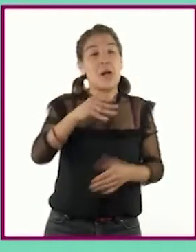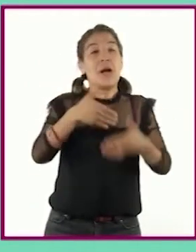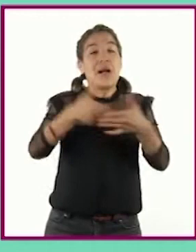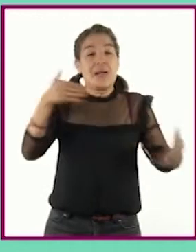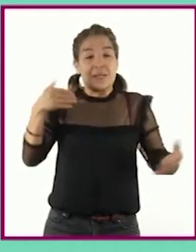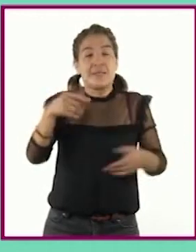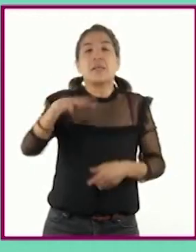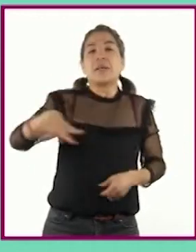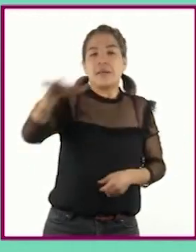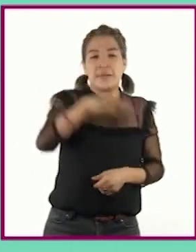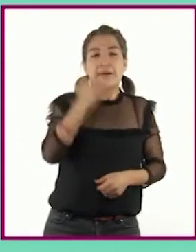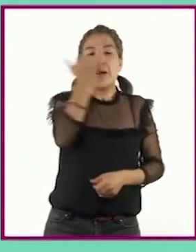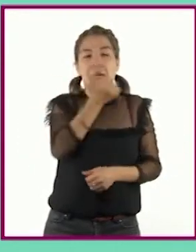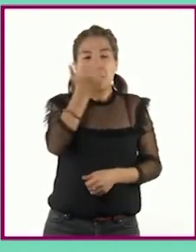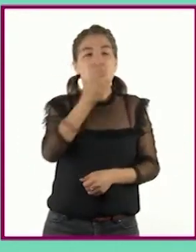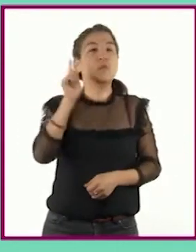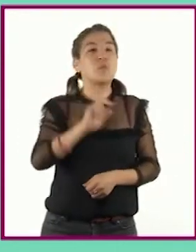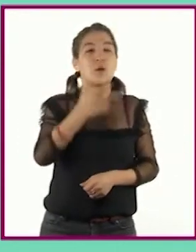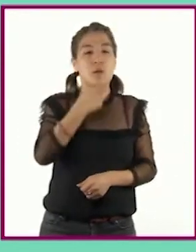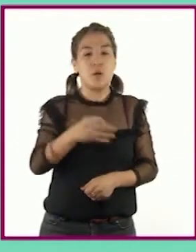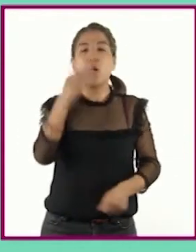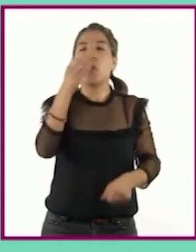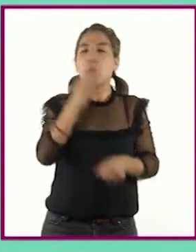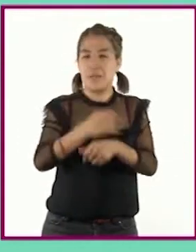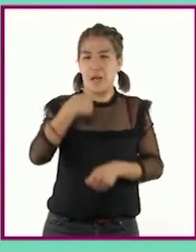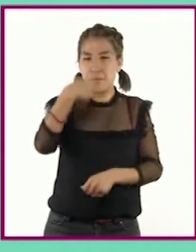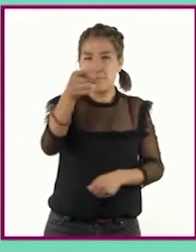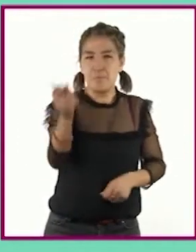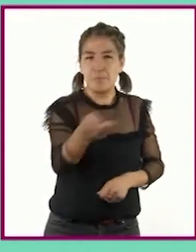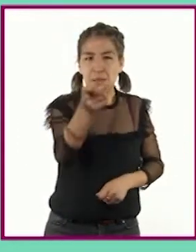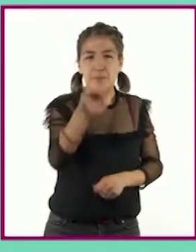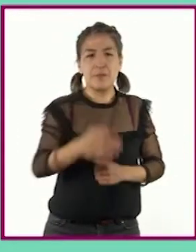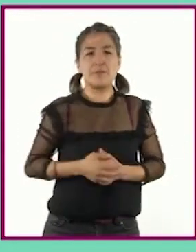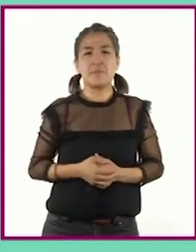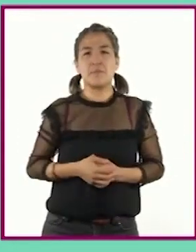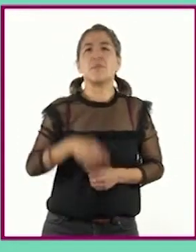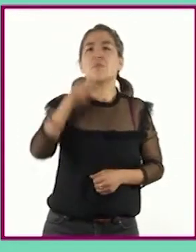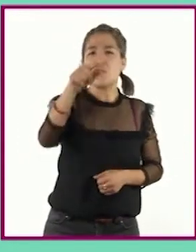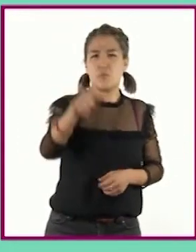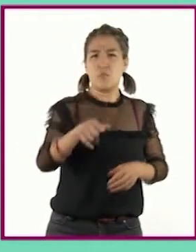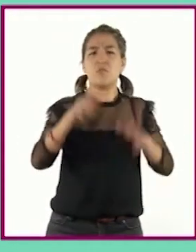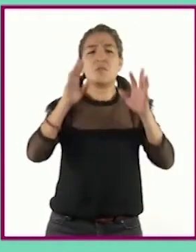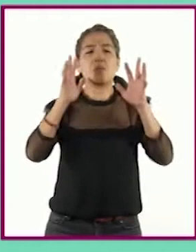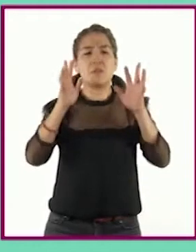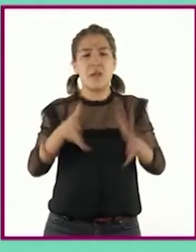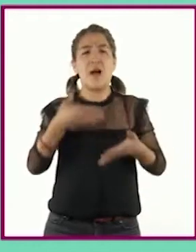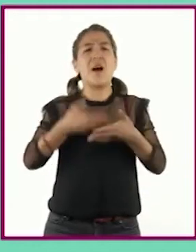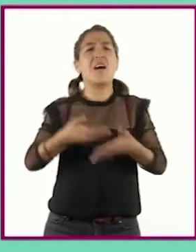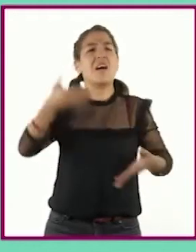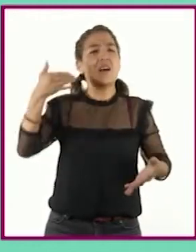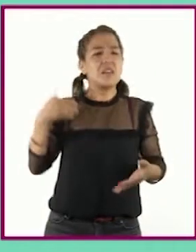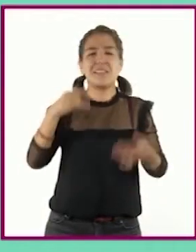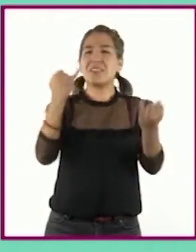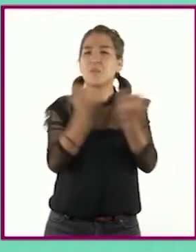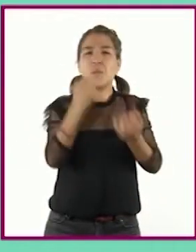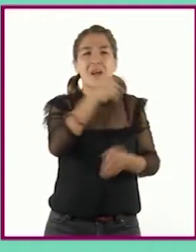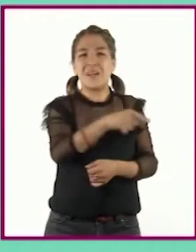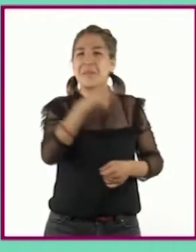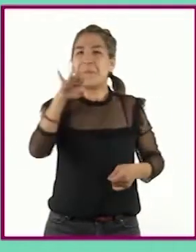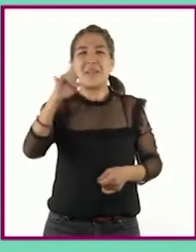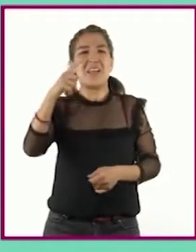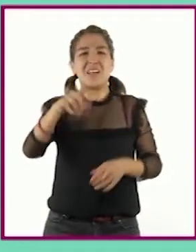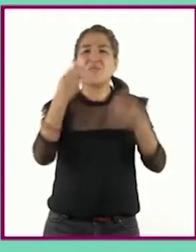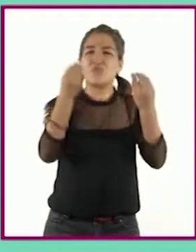continuar, alumnas y alumnos, les pregunto, ¿ustedes han estado en una situación similar a la de